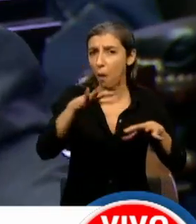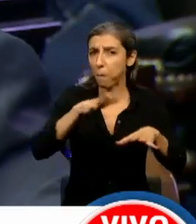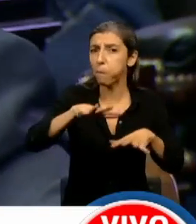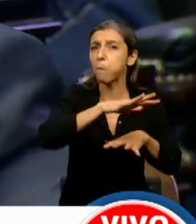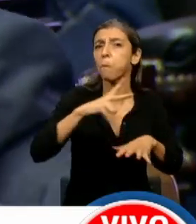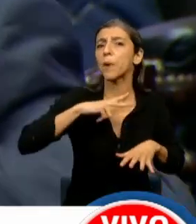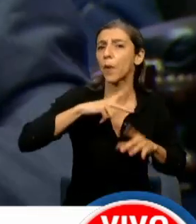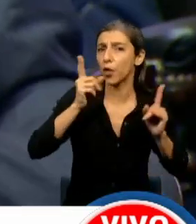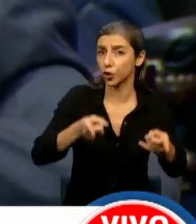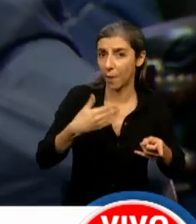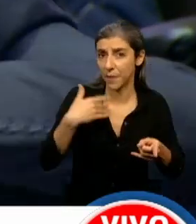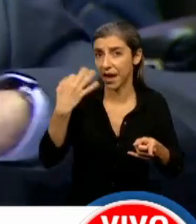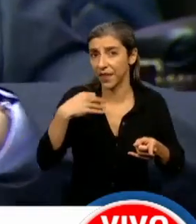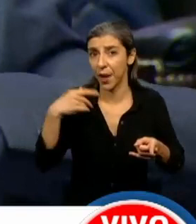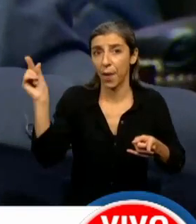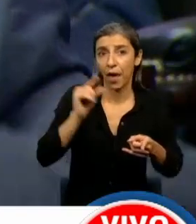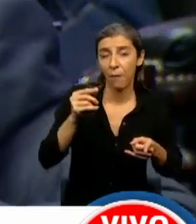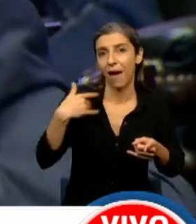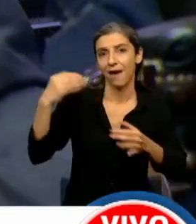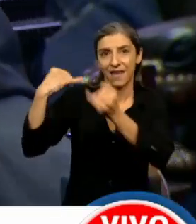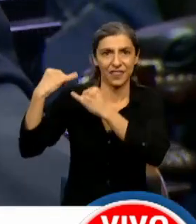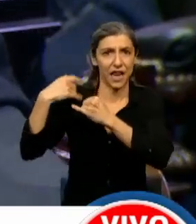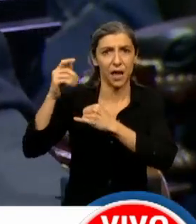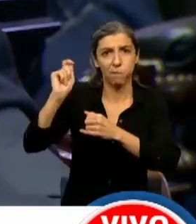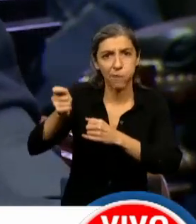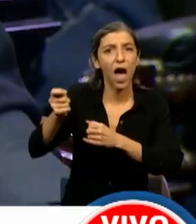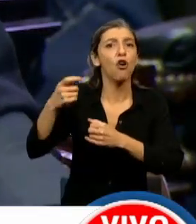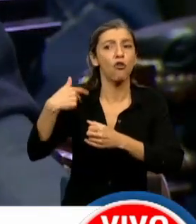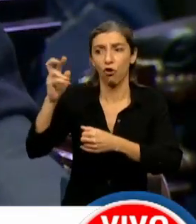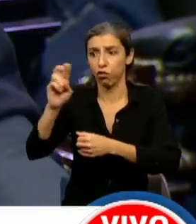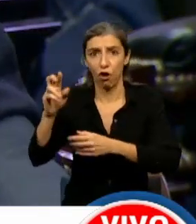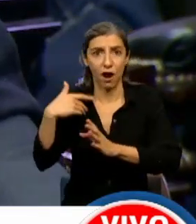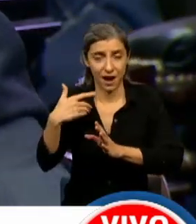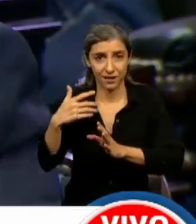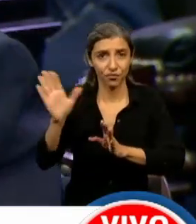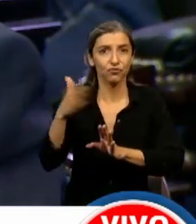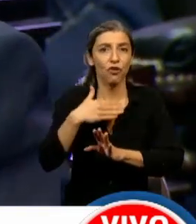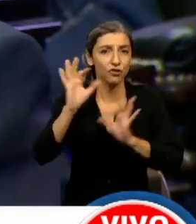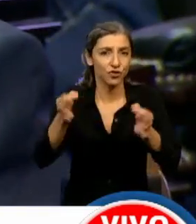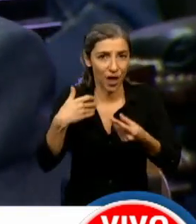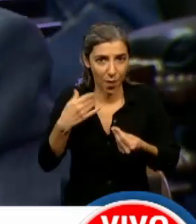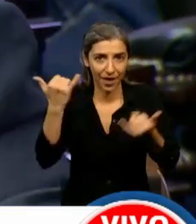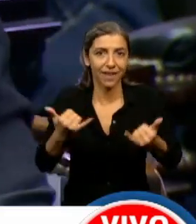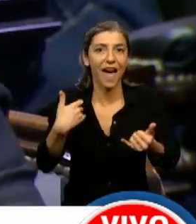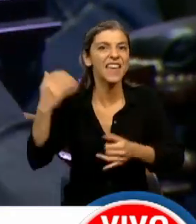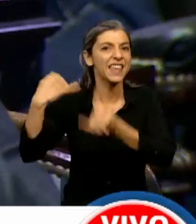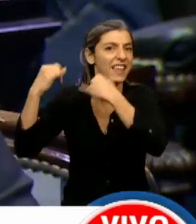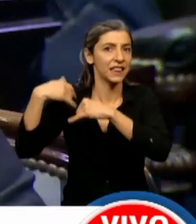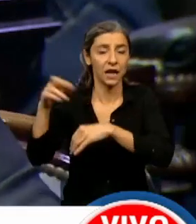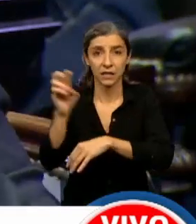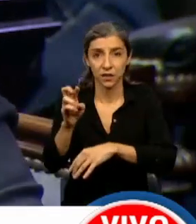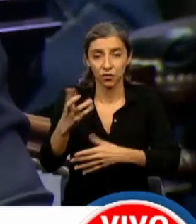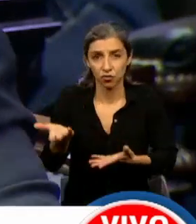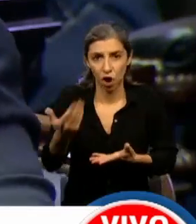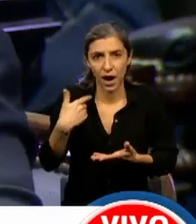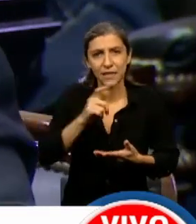riesgo país que sigue rondando alrededor de 1600 puntos básicos hay que pagar una sobretasa